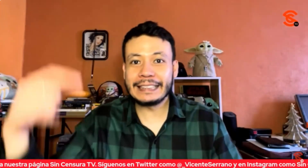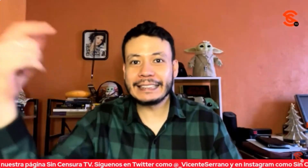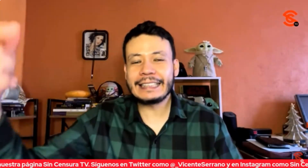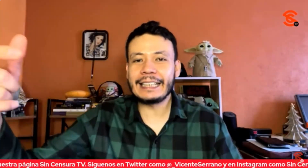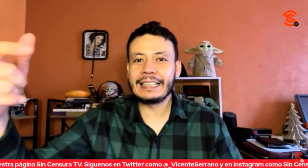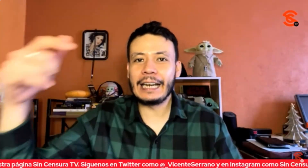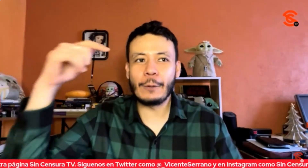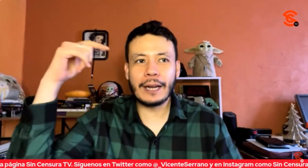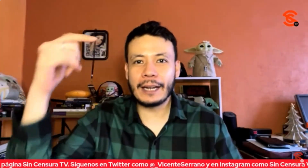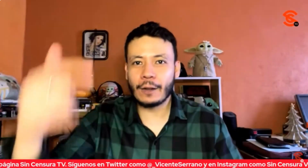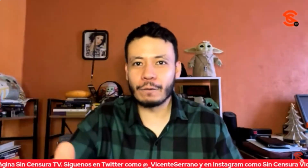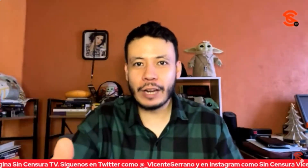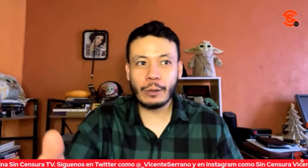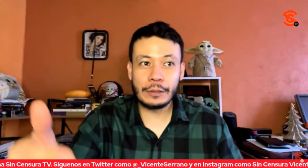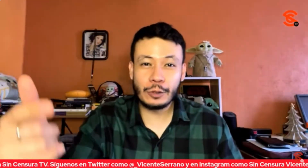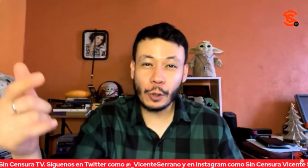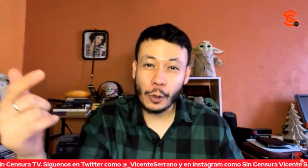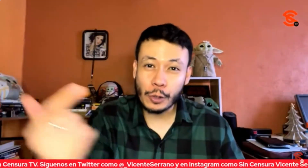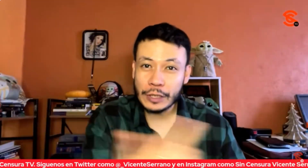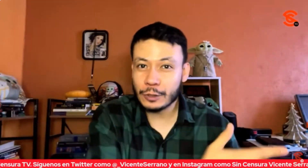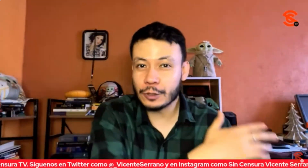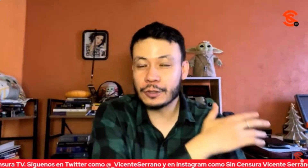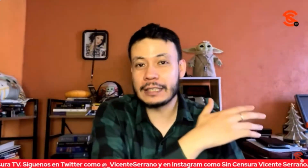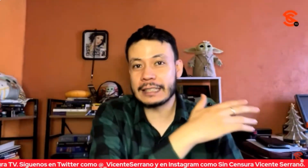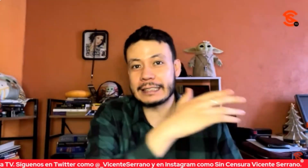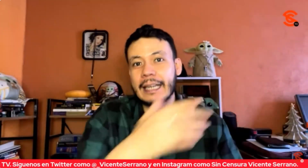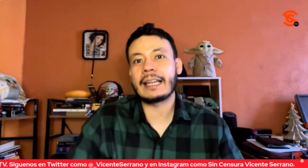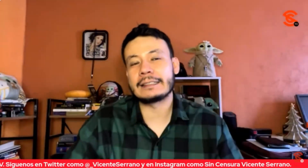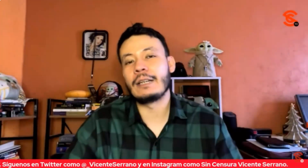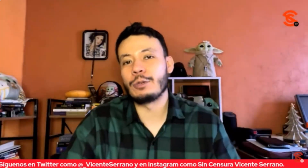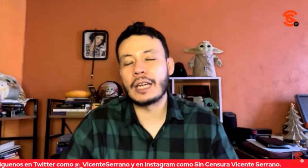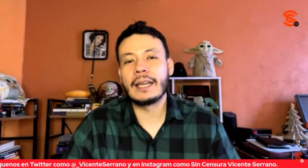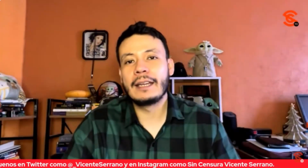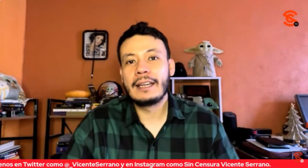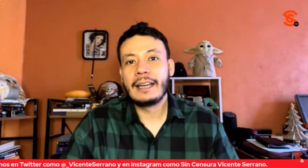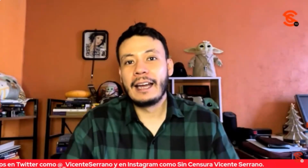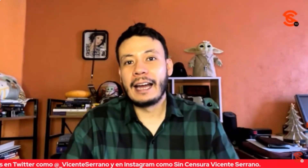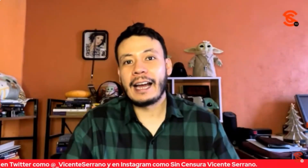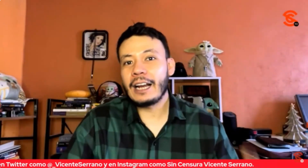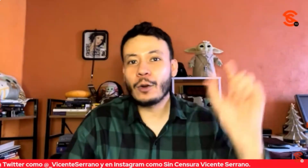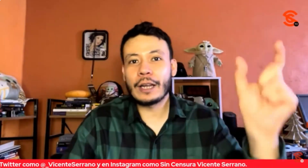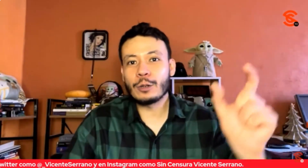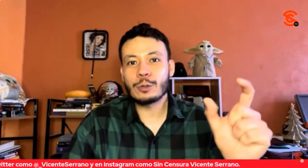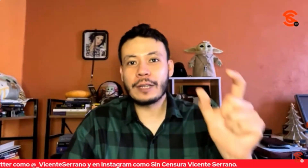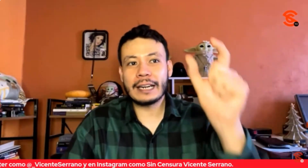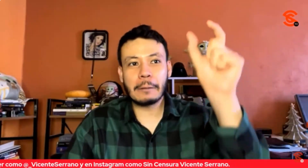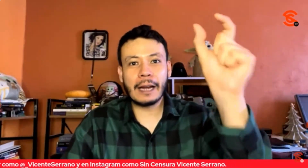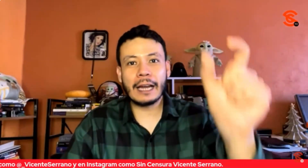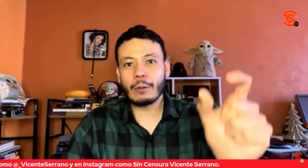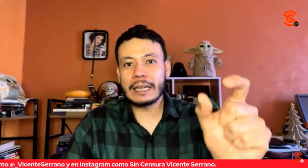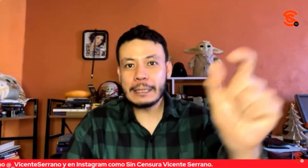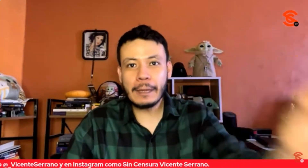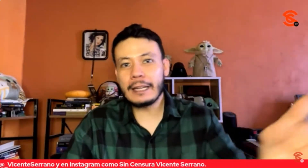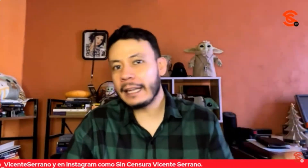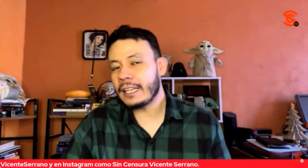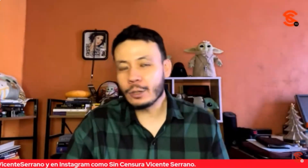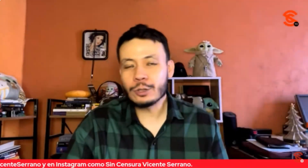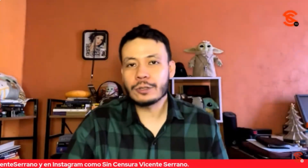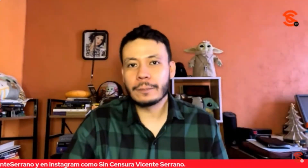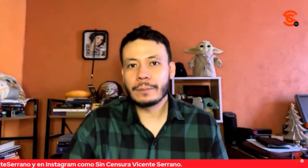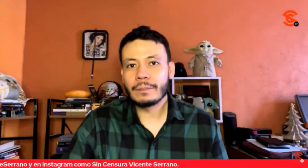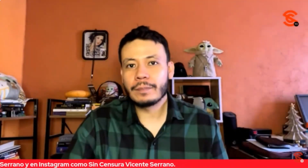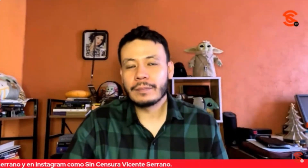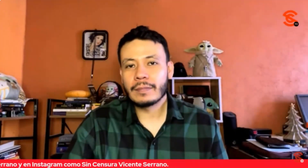Si al presidente le hubieran encontrado en todas estas décadas de lucha algo que los hubiera rebajado al nivel